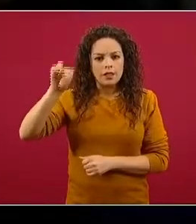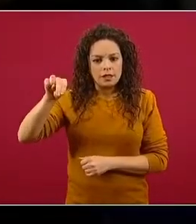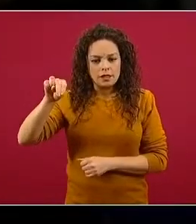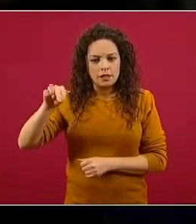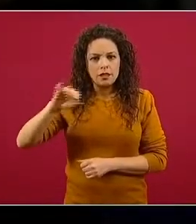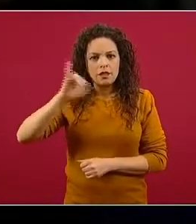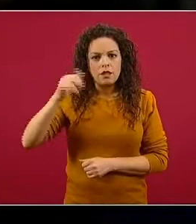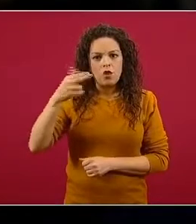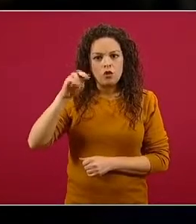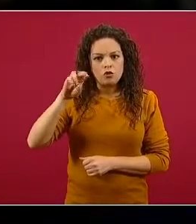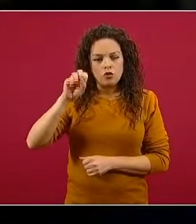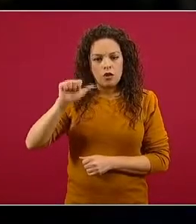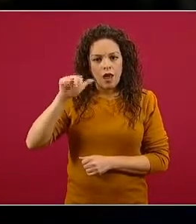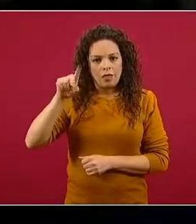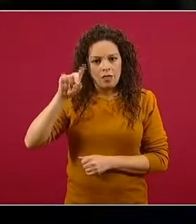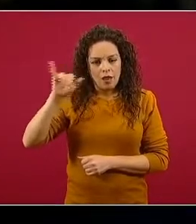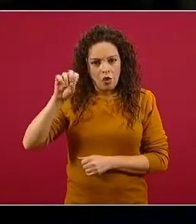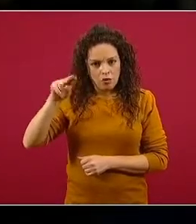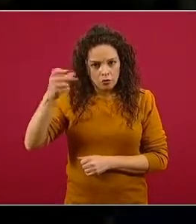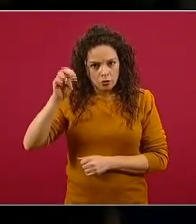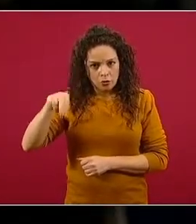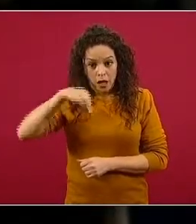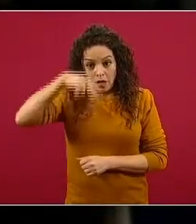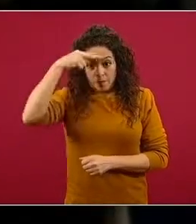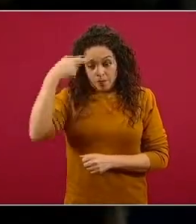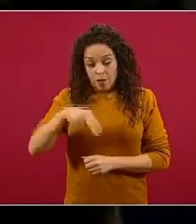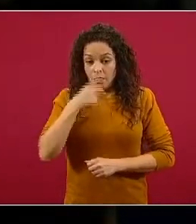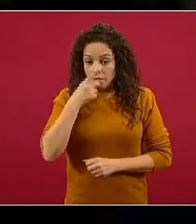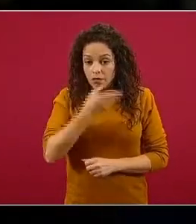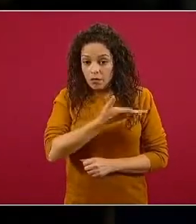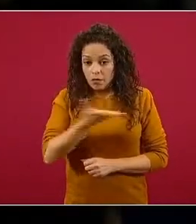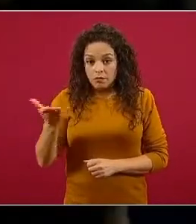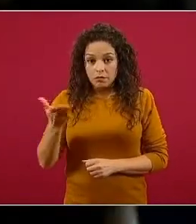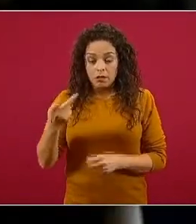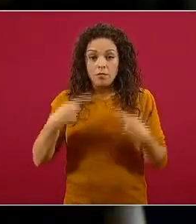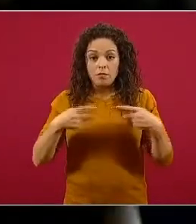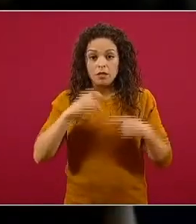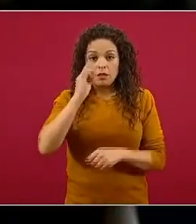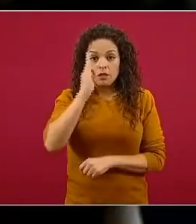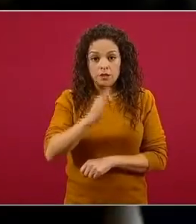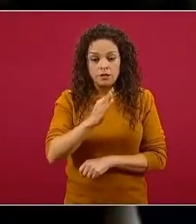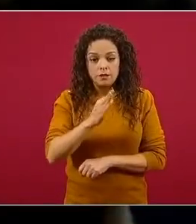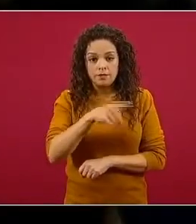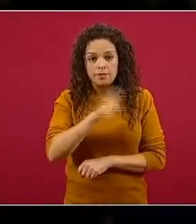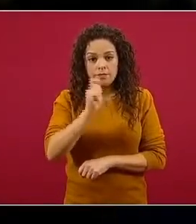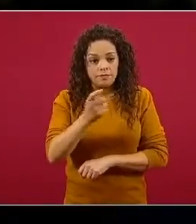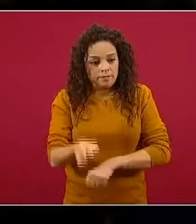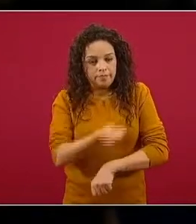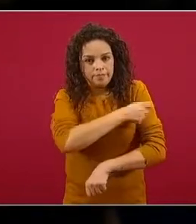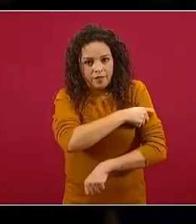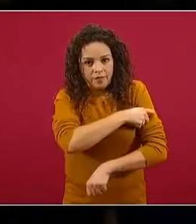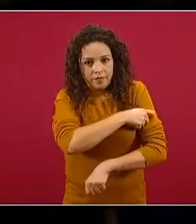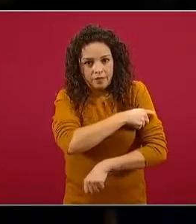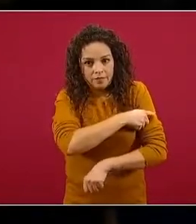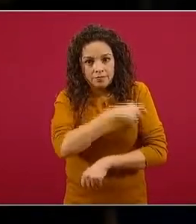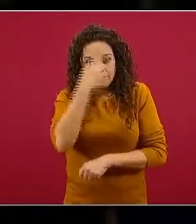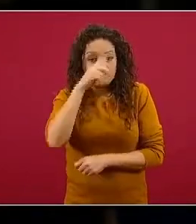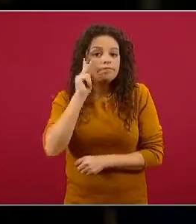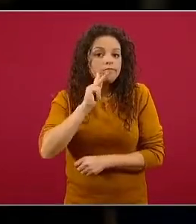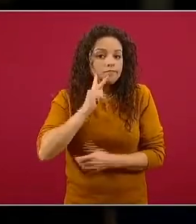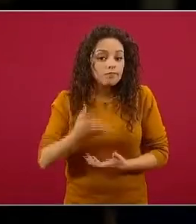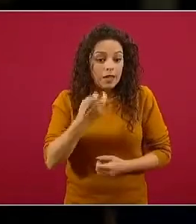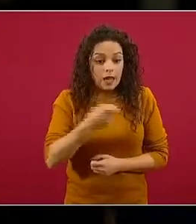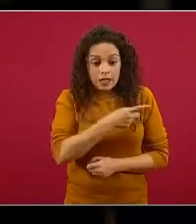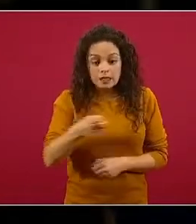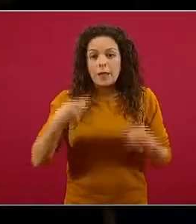con los mexicanos aquí, con la población que pues va a aplicarse esta tentativa vacuna, estas